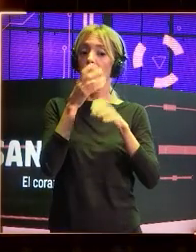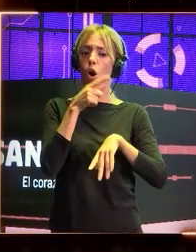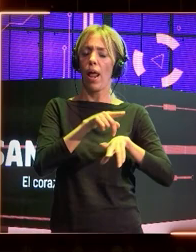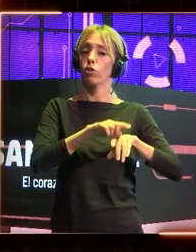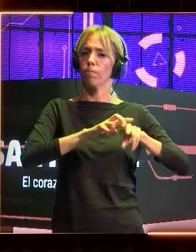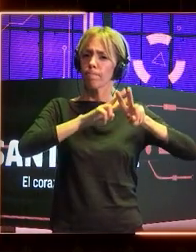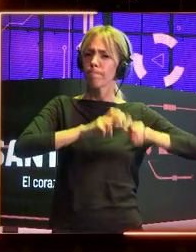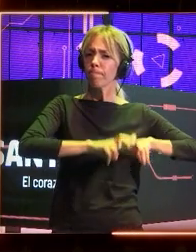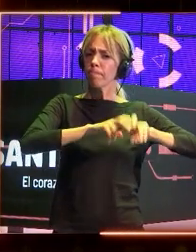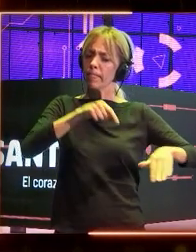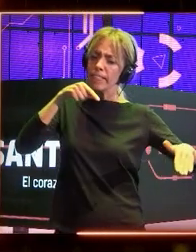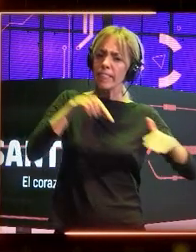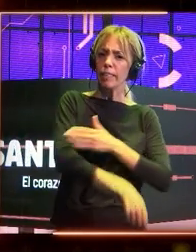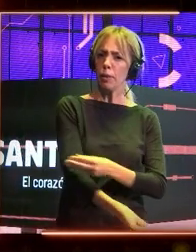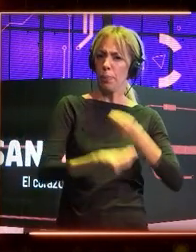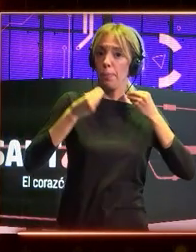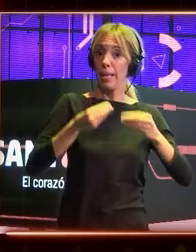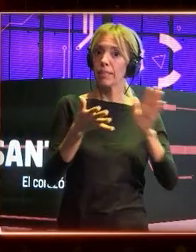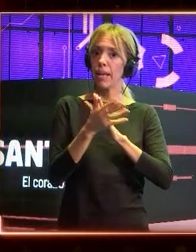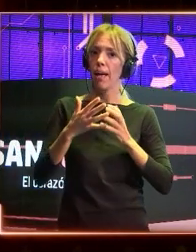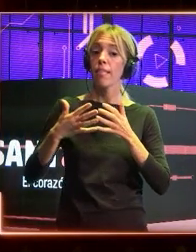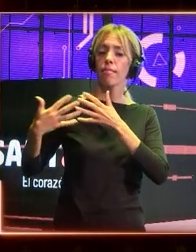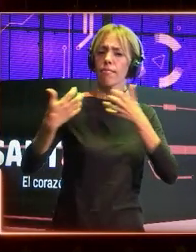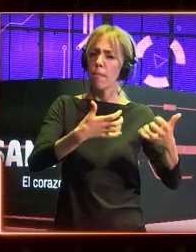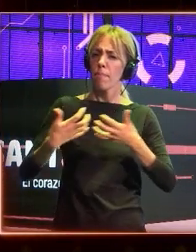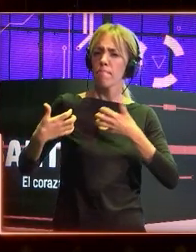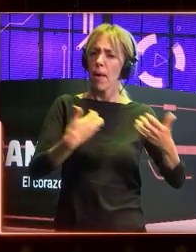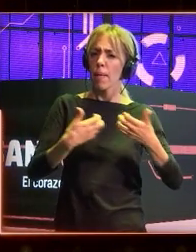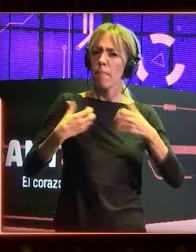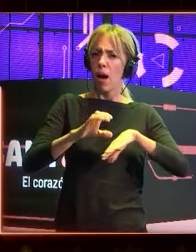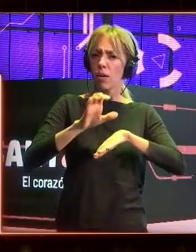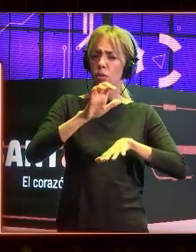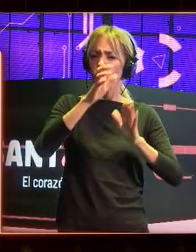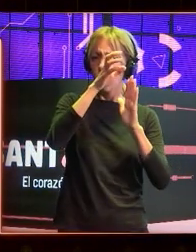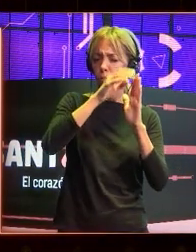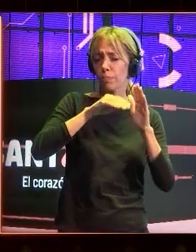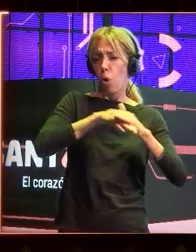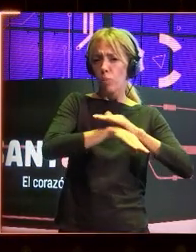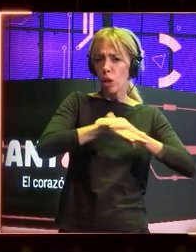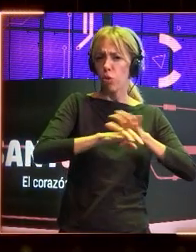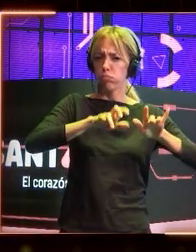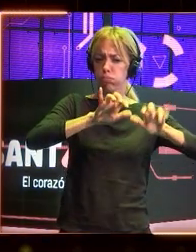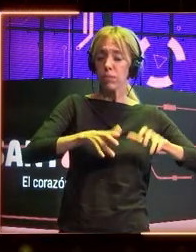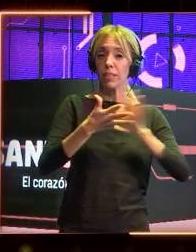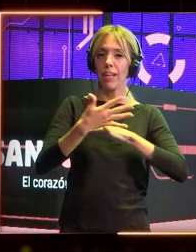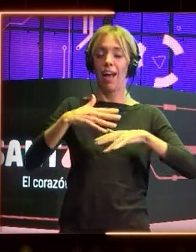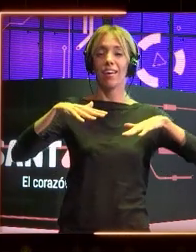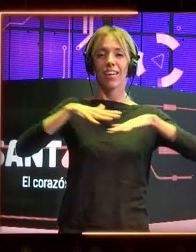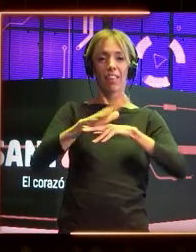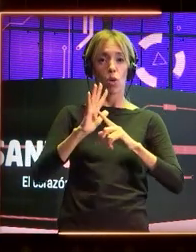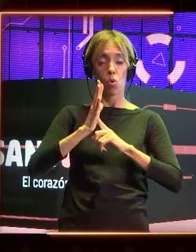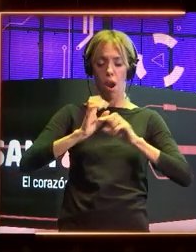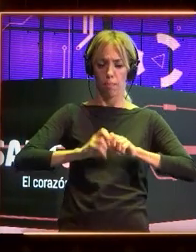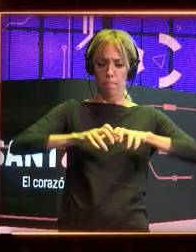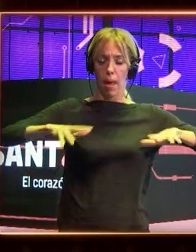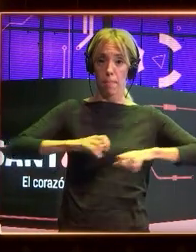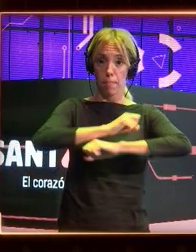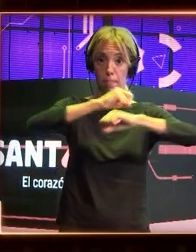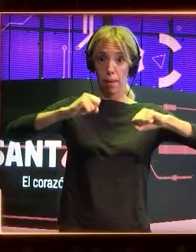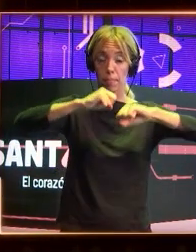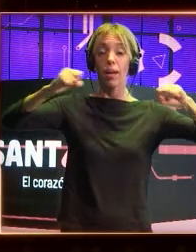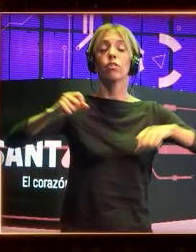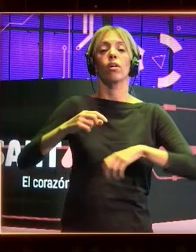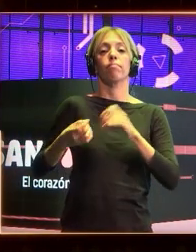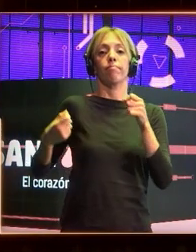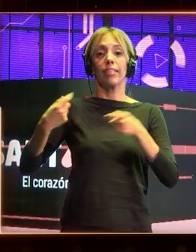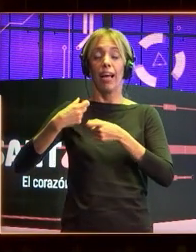esto más a lo bestia vamos a meterle más datos más computación más grande la red neuronal e hicieron gpt3 e hicieron